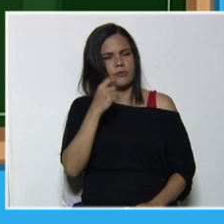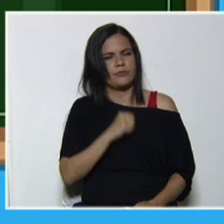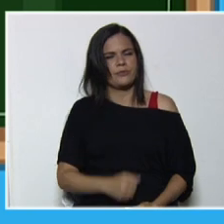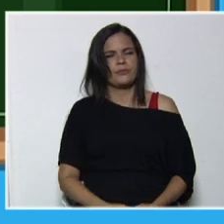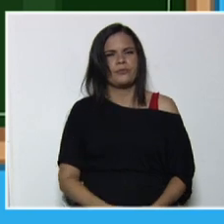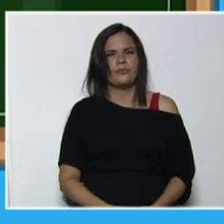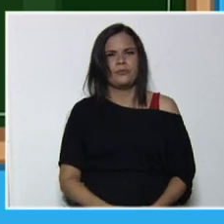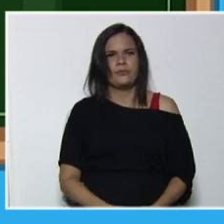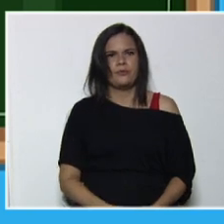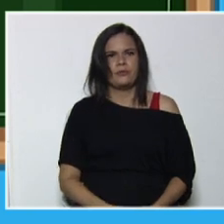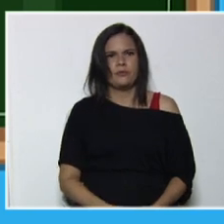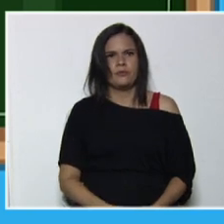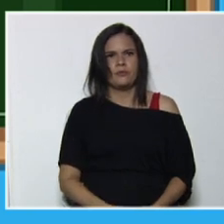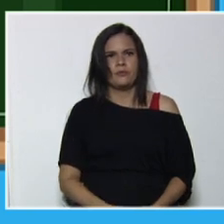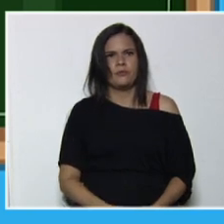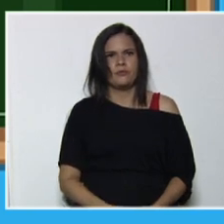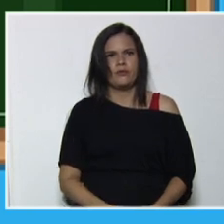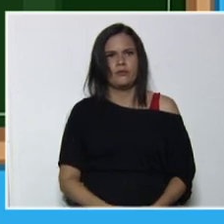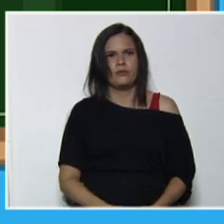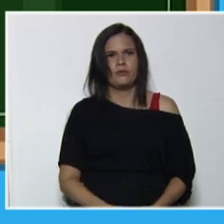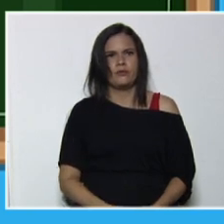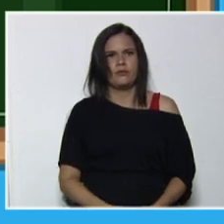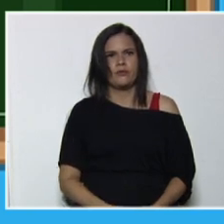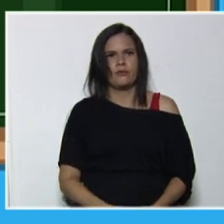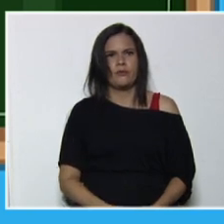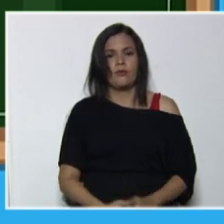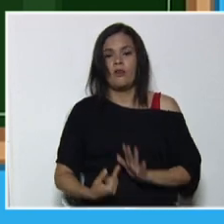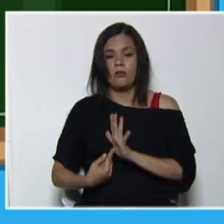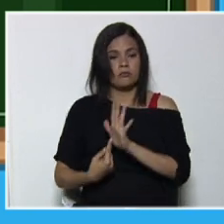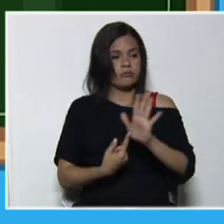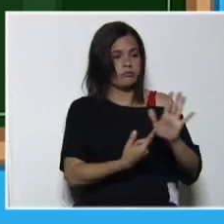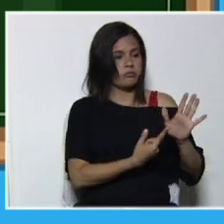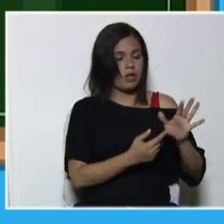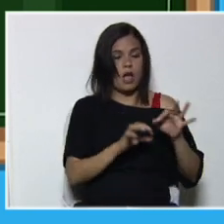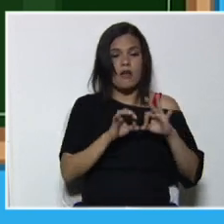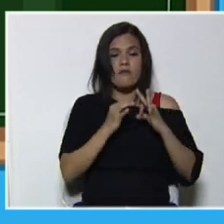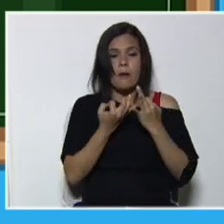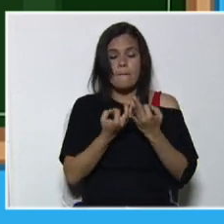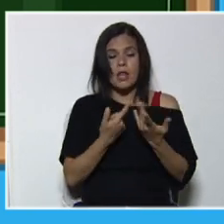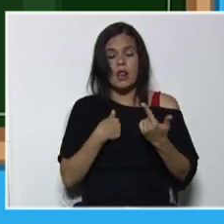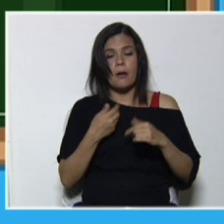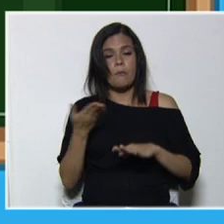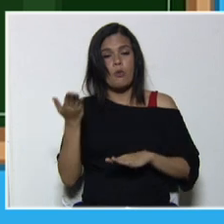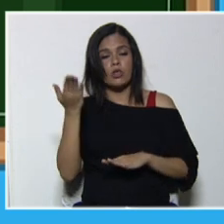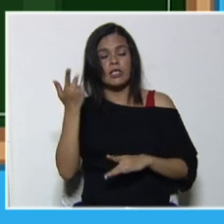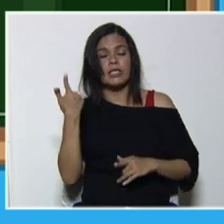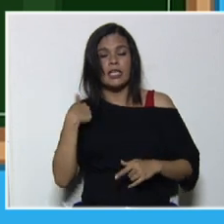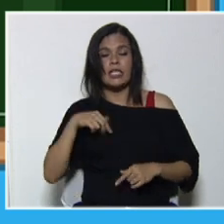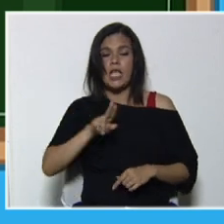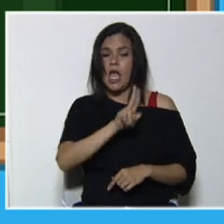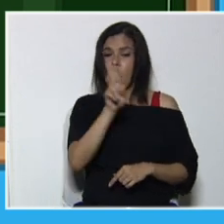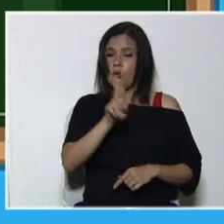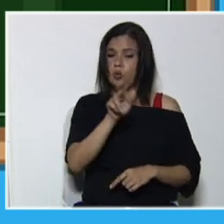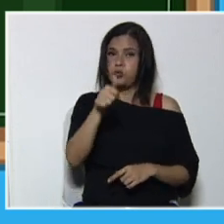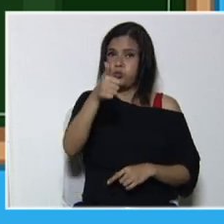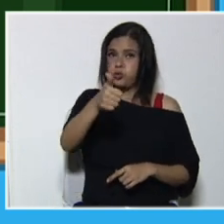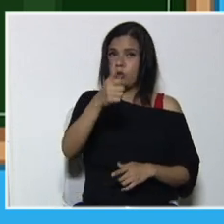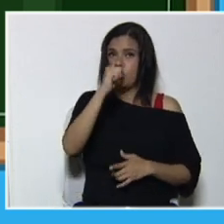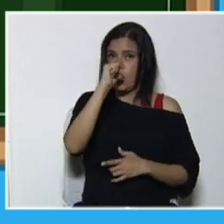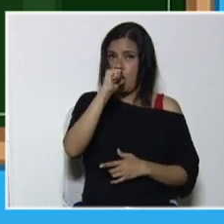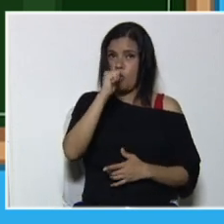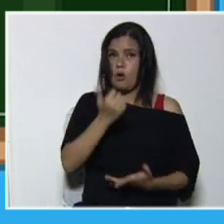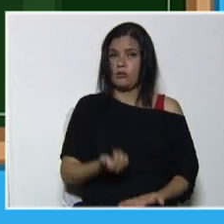parece perfecto. Socializar en familia sobre la importancia que tiene el uso eficiente del